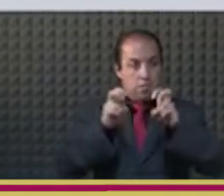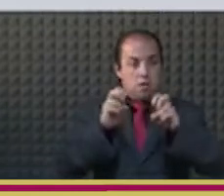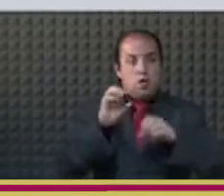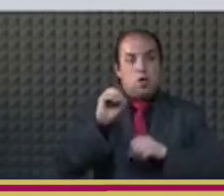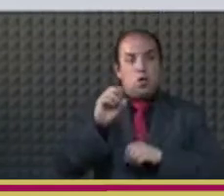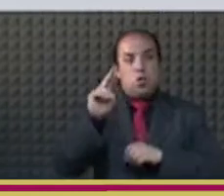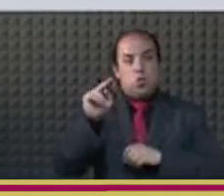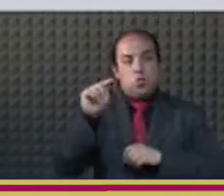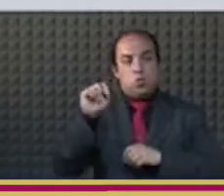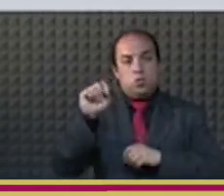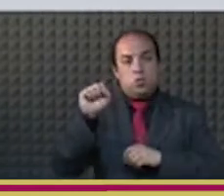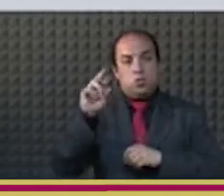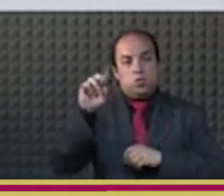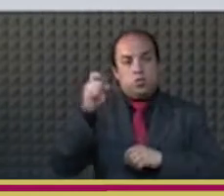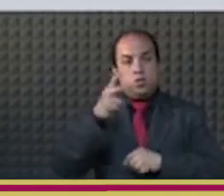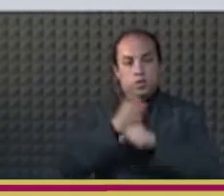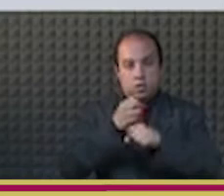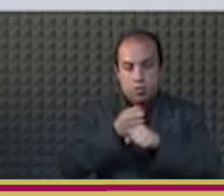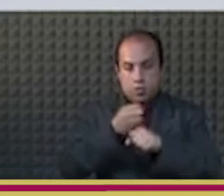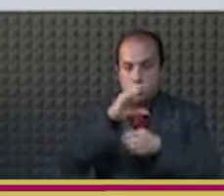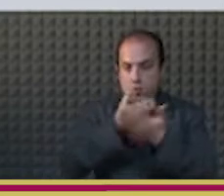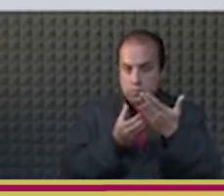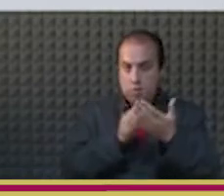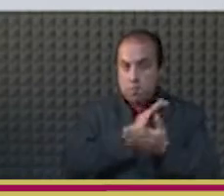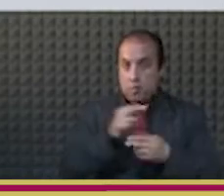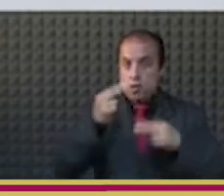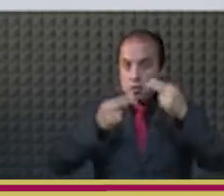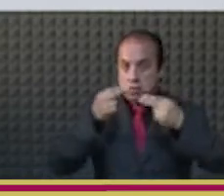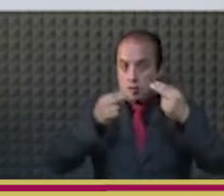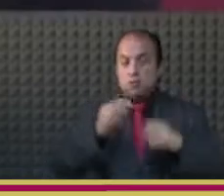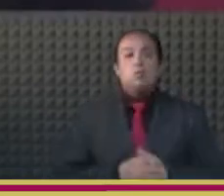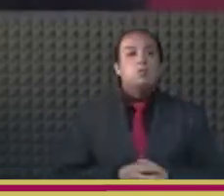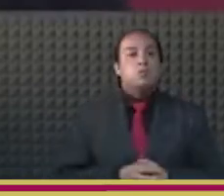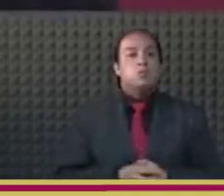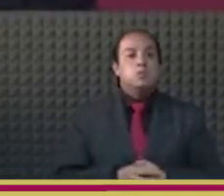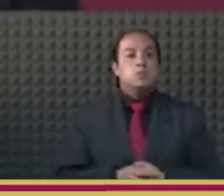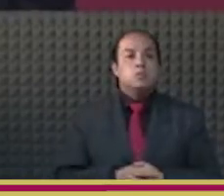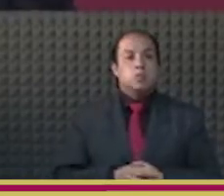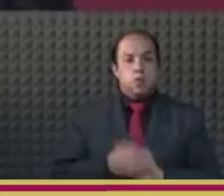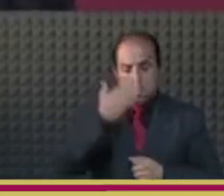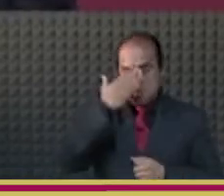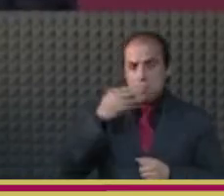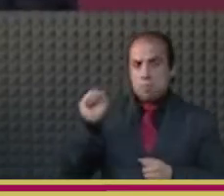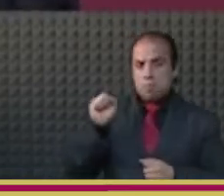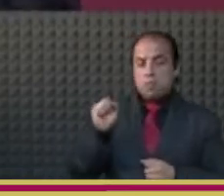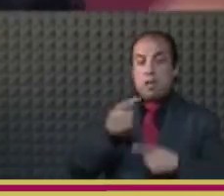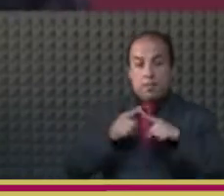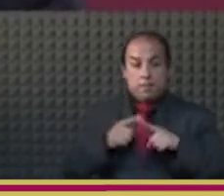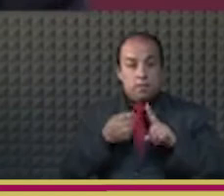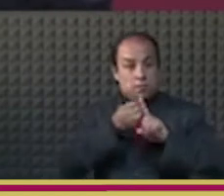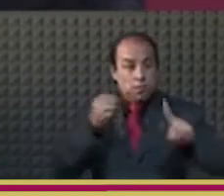outsourcing o subcontratación, que se pudo negociar con mucho talento, con las